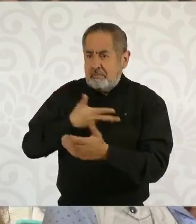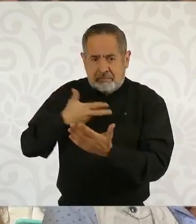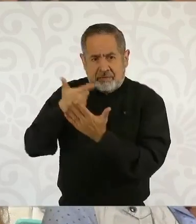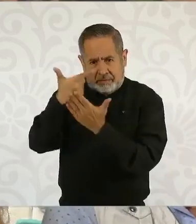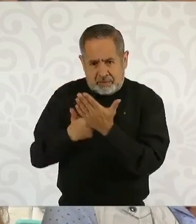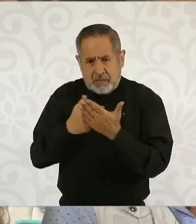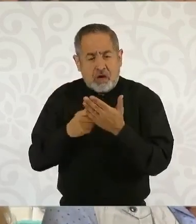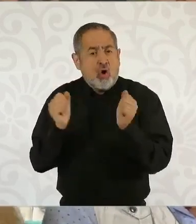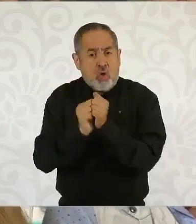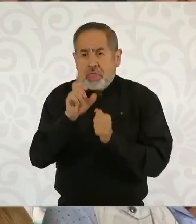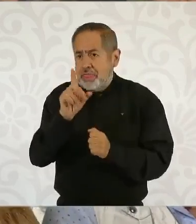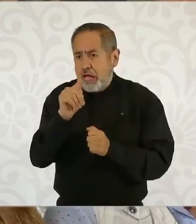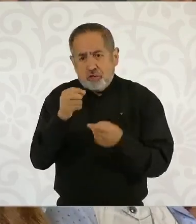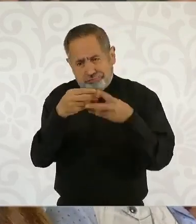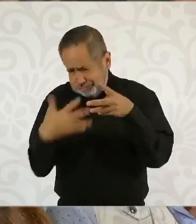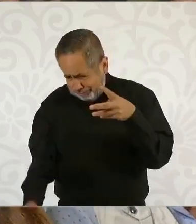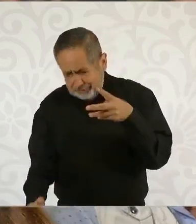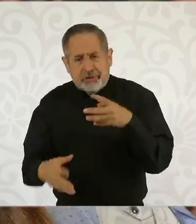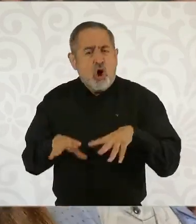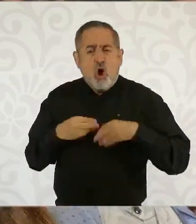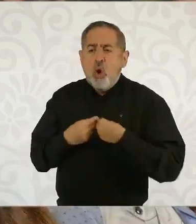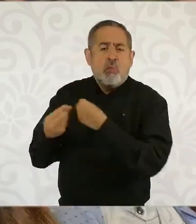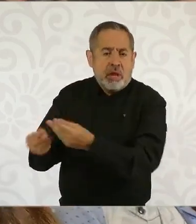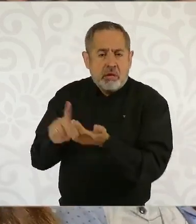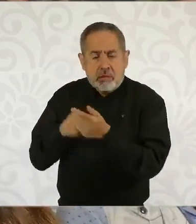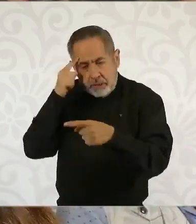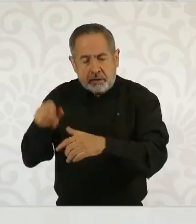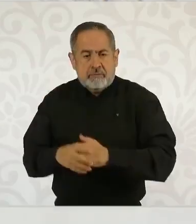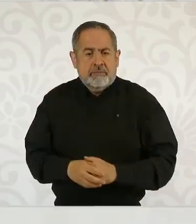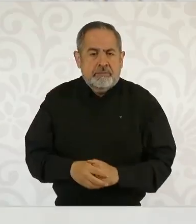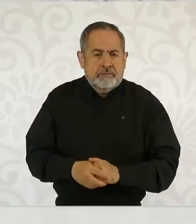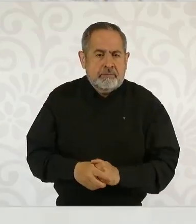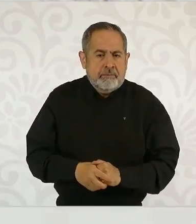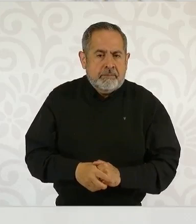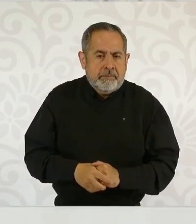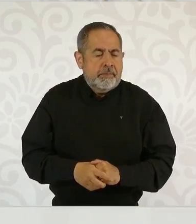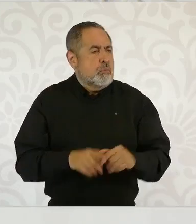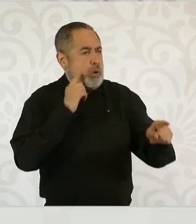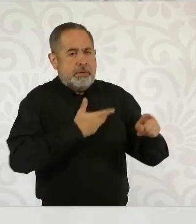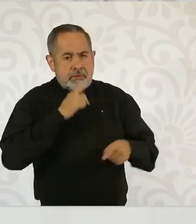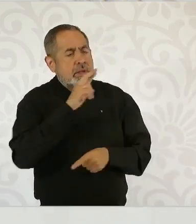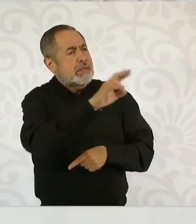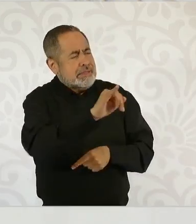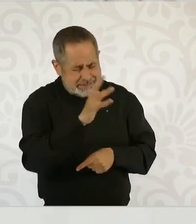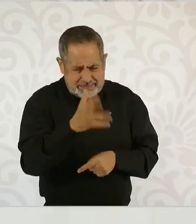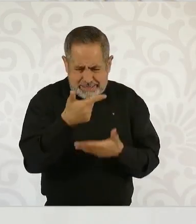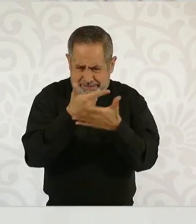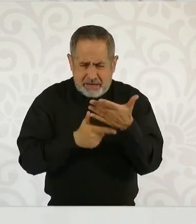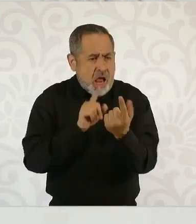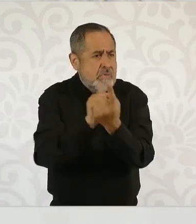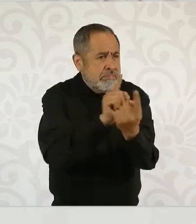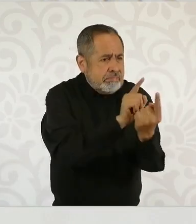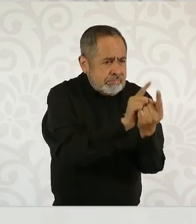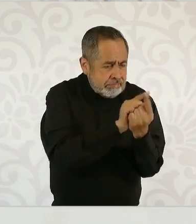una base de datos muy amplia y extensa para verificar ese. Lo que se hace es que de ahí se va a hacer un censo. Se hace el censo